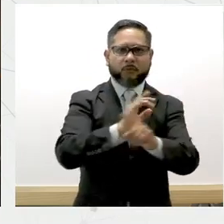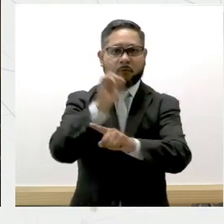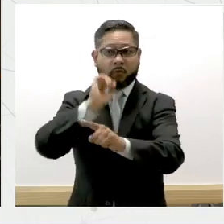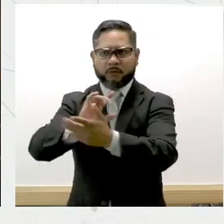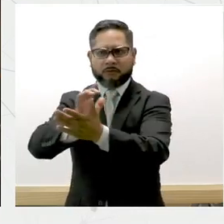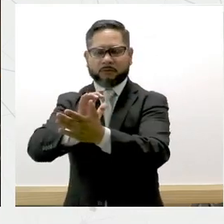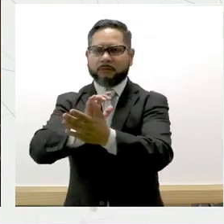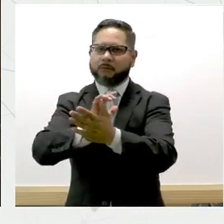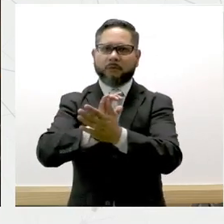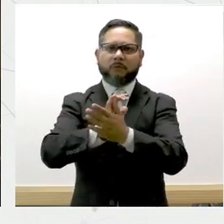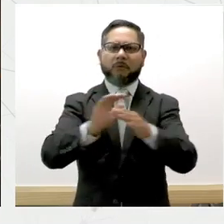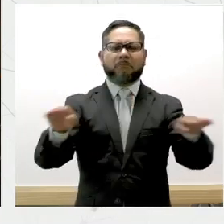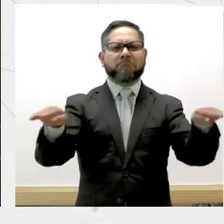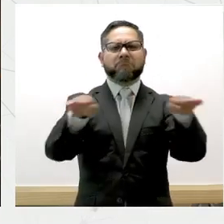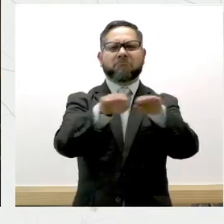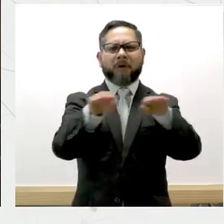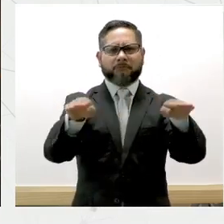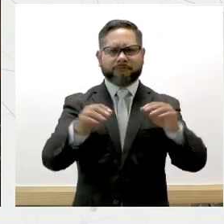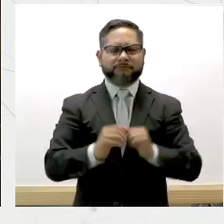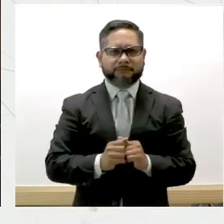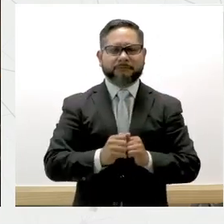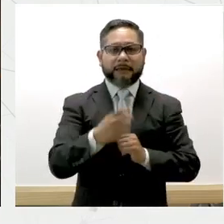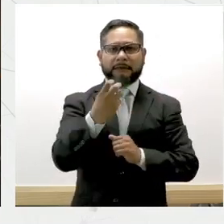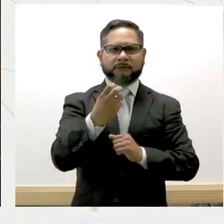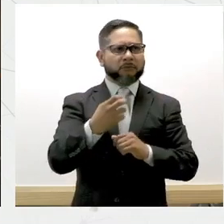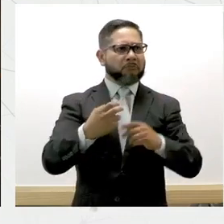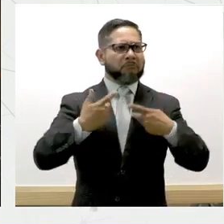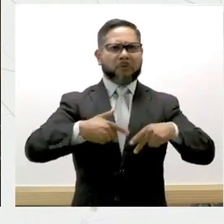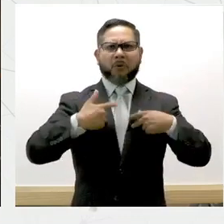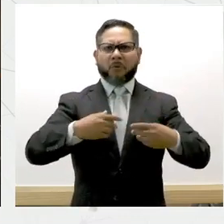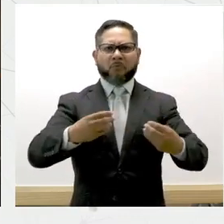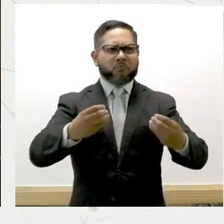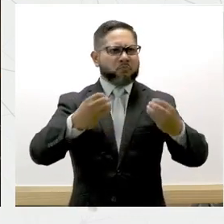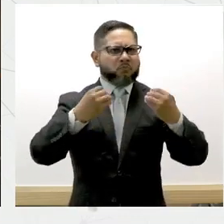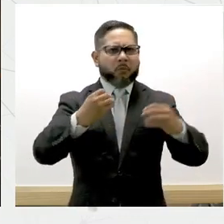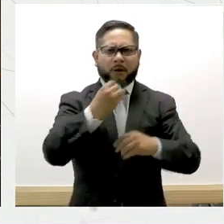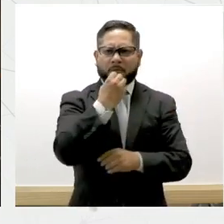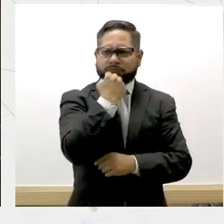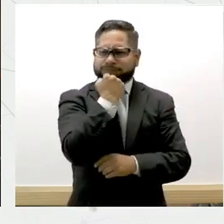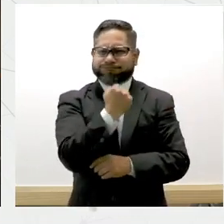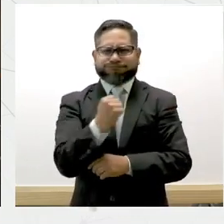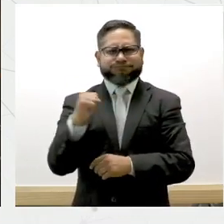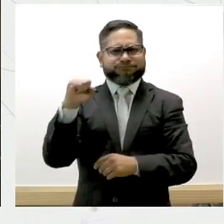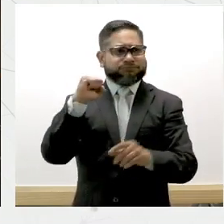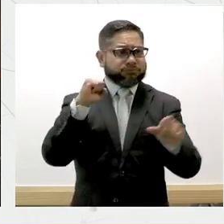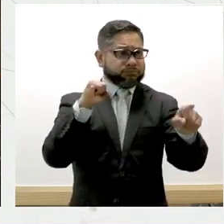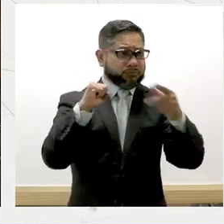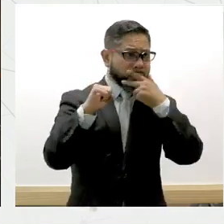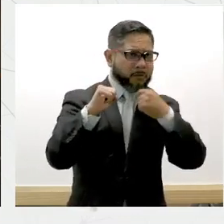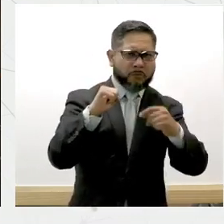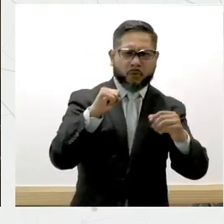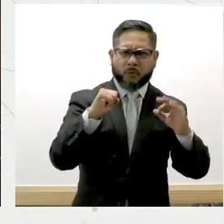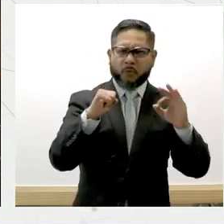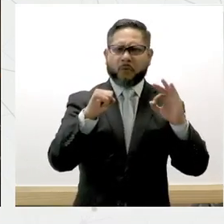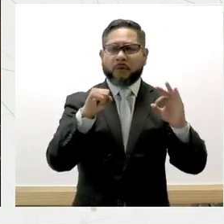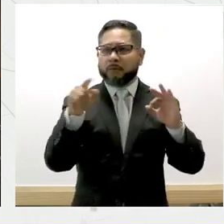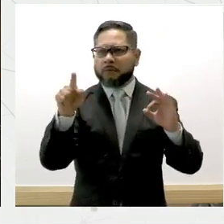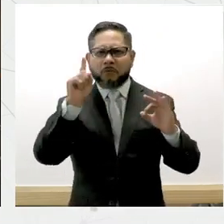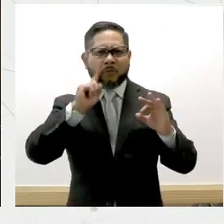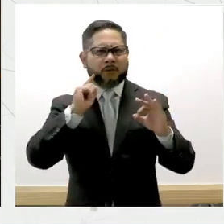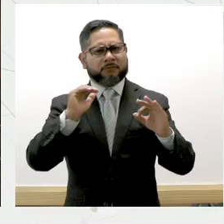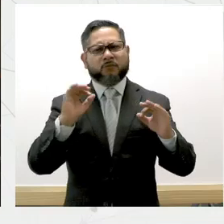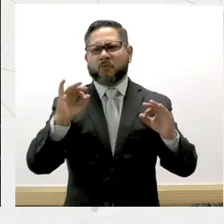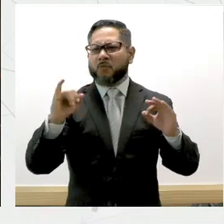en igualdad de condiciones, porque talento hay mucho, no digo que no lo haya masculino, pero femenino desde luego también hay mucho talento.